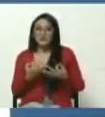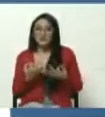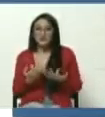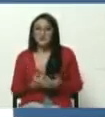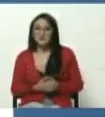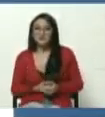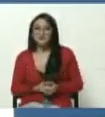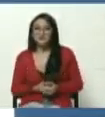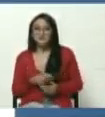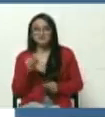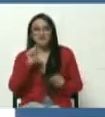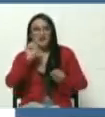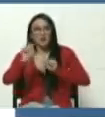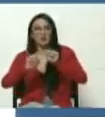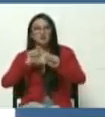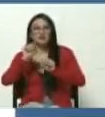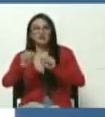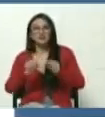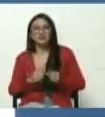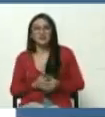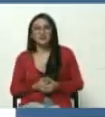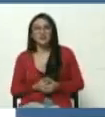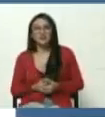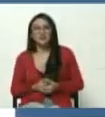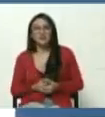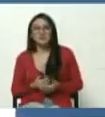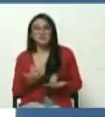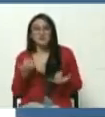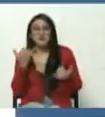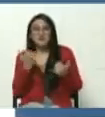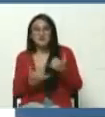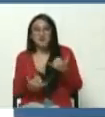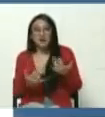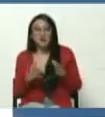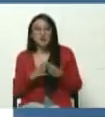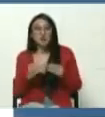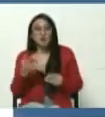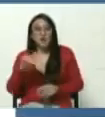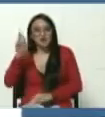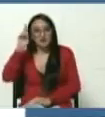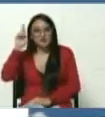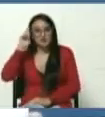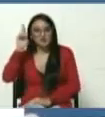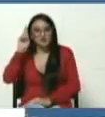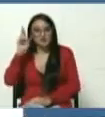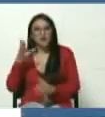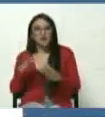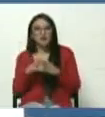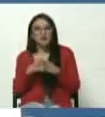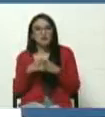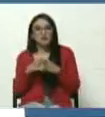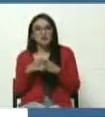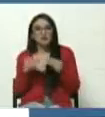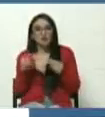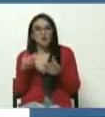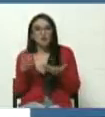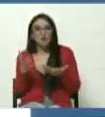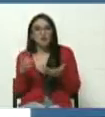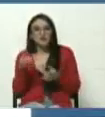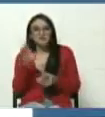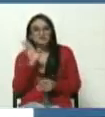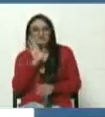tipo de acusaciones, pero al final todos tienen la razón, porque todos son un atajo de